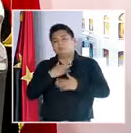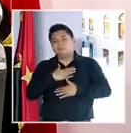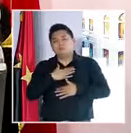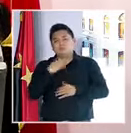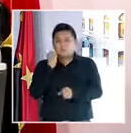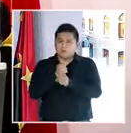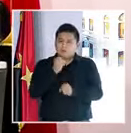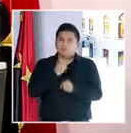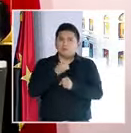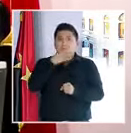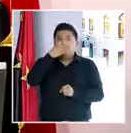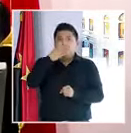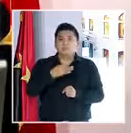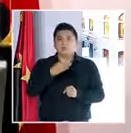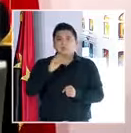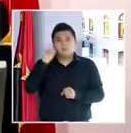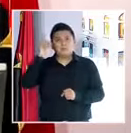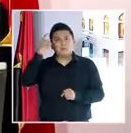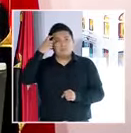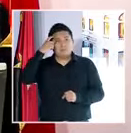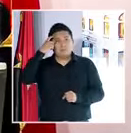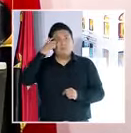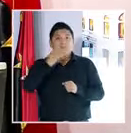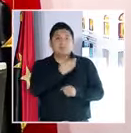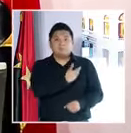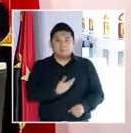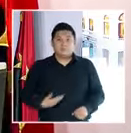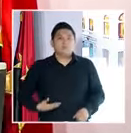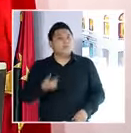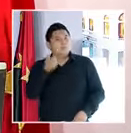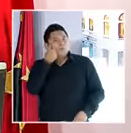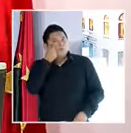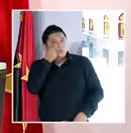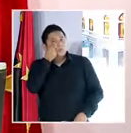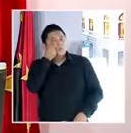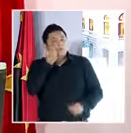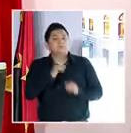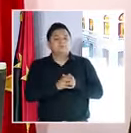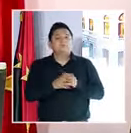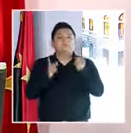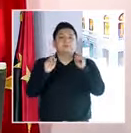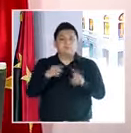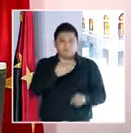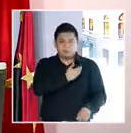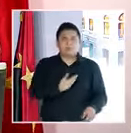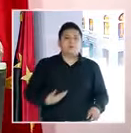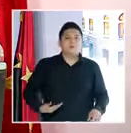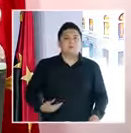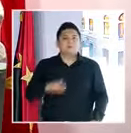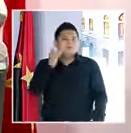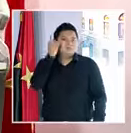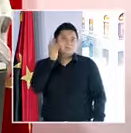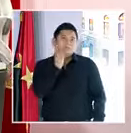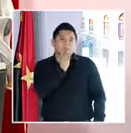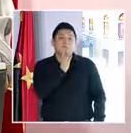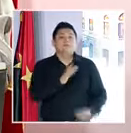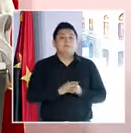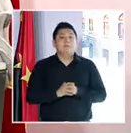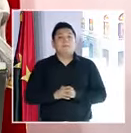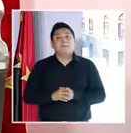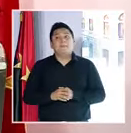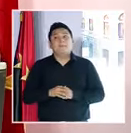reconocer el trabajo del gobierno del presidente Juan Manuel Santos y del presidente Iván Duque, pero